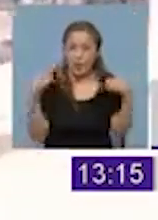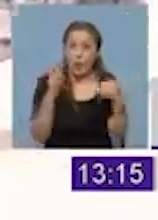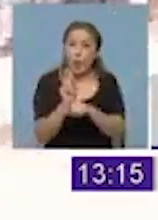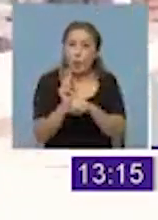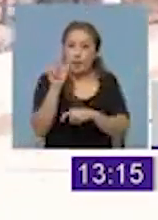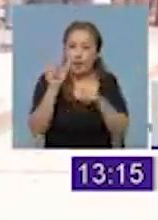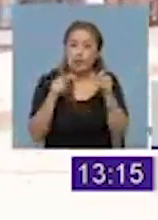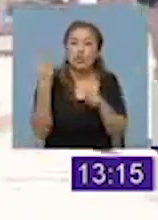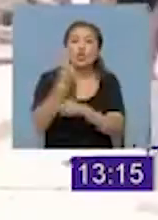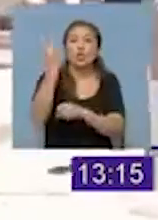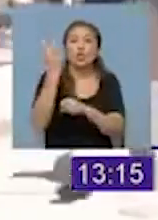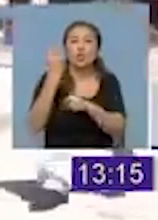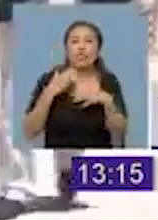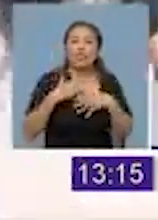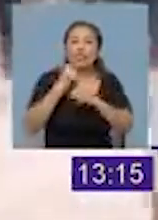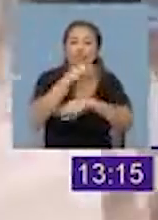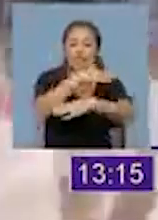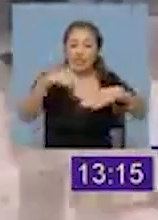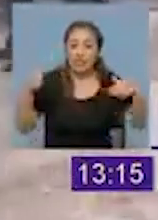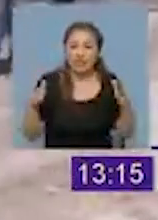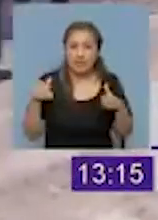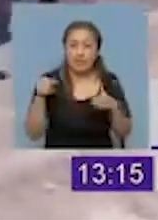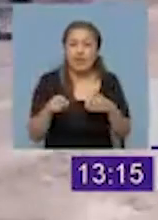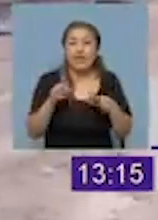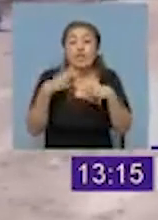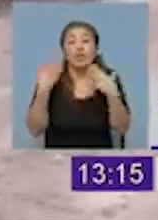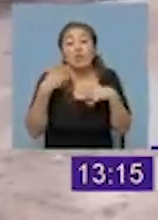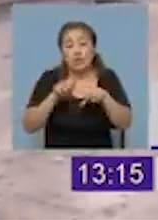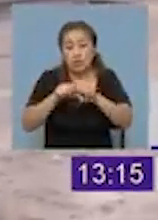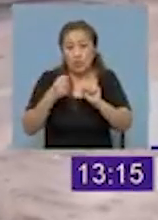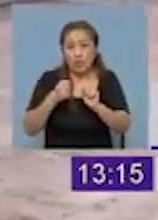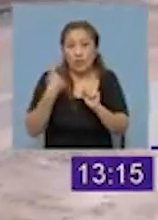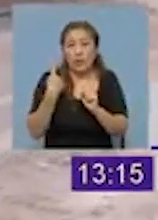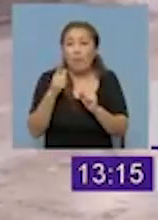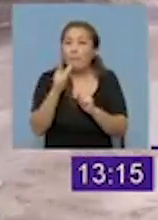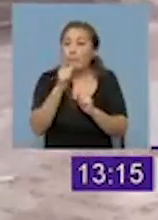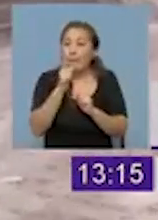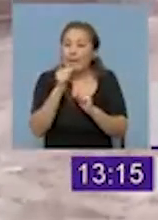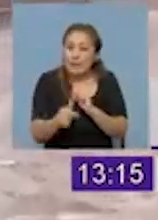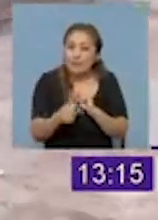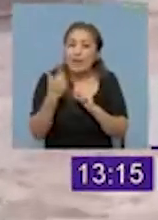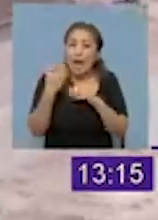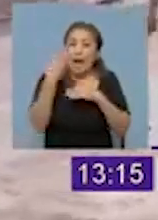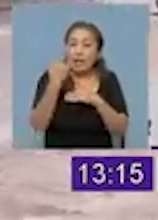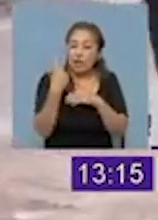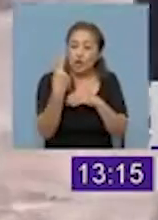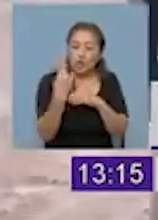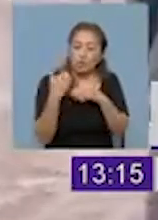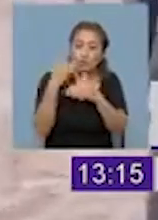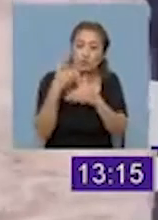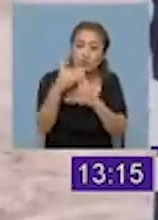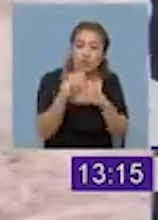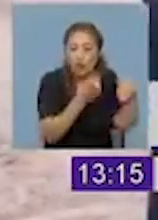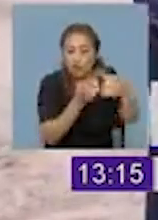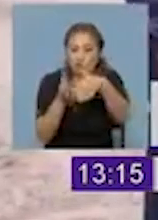una segunda defensa que se hizo digamos en el caso de que se rompiera la primera defensa quedó como un fusible y hay una segunda defensa el encausamiento hacia el